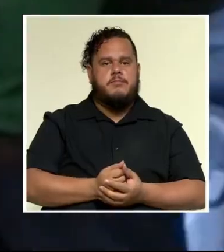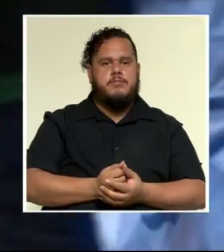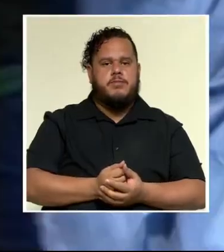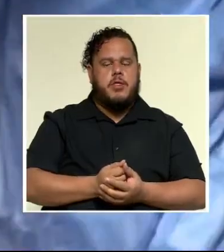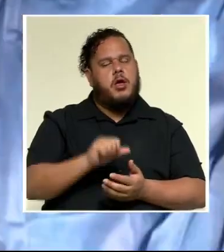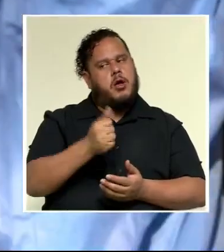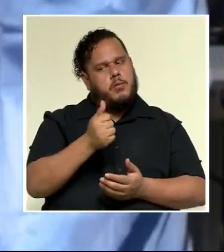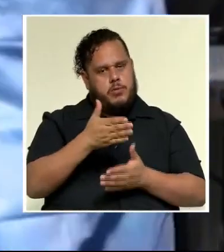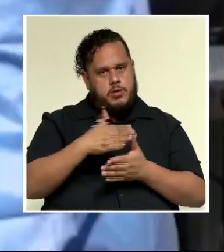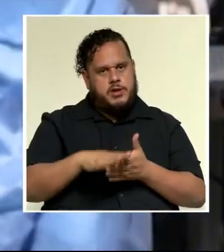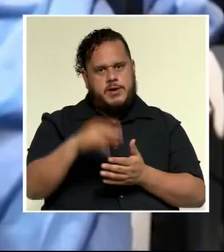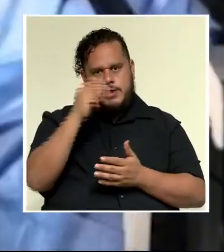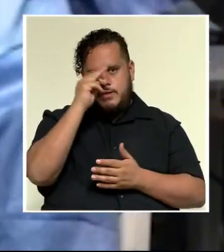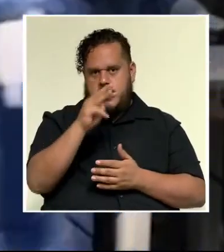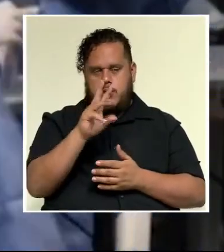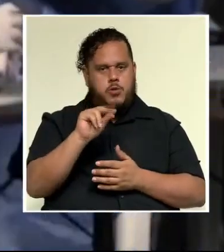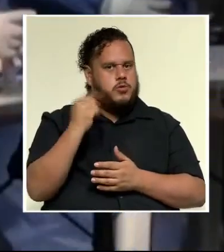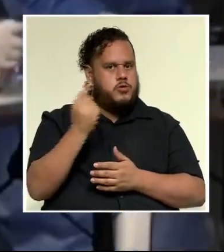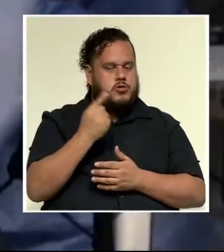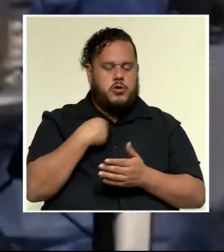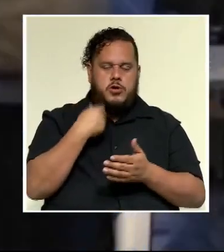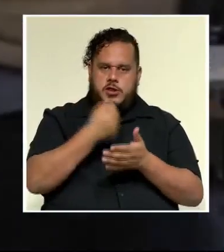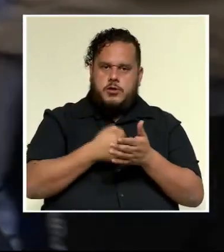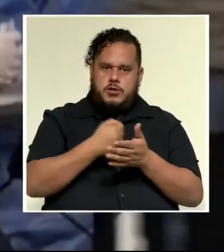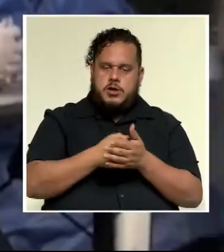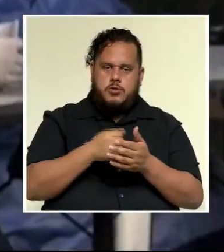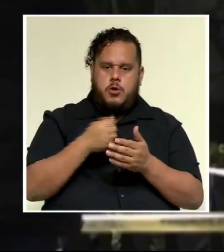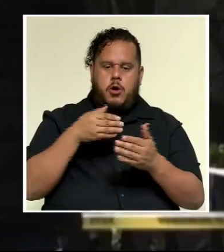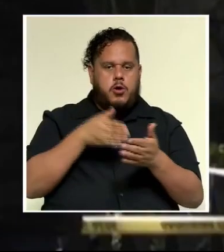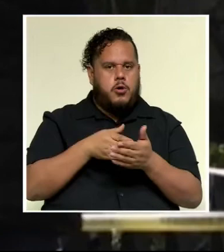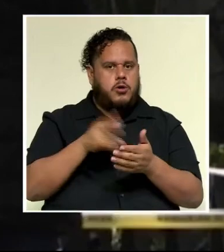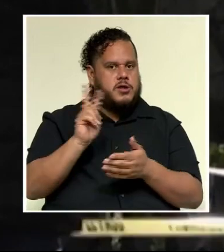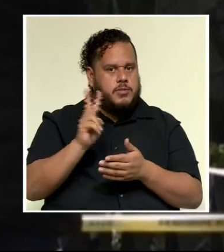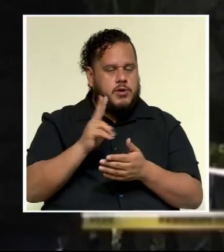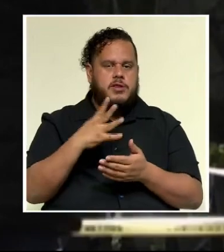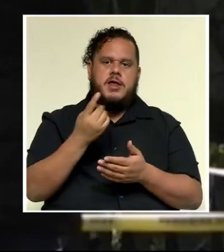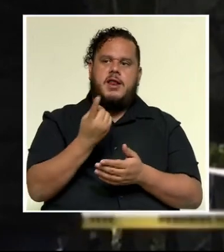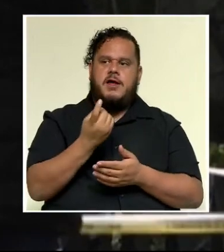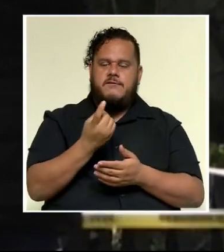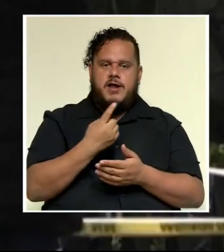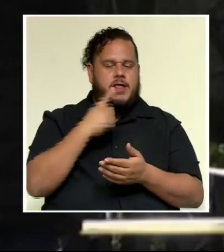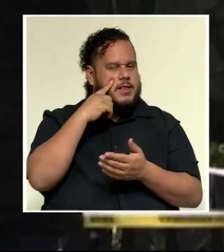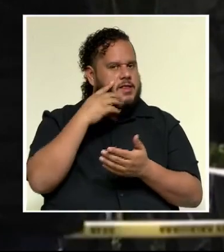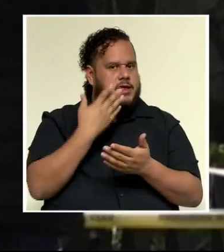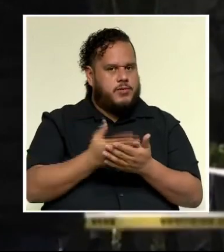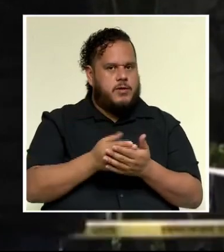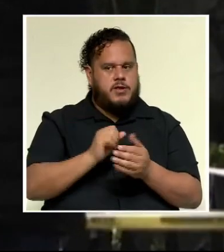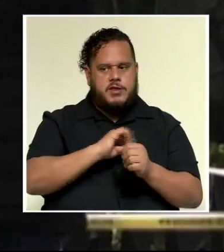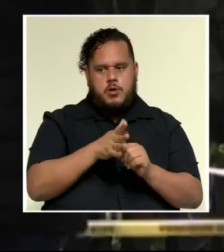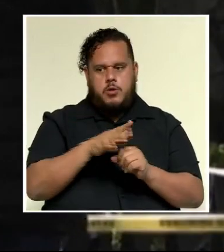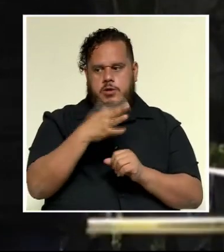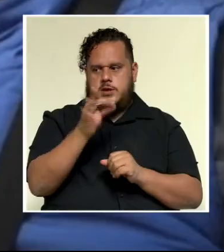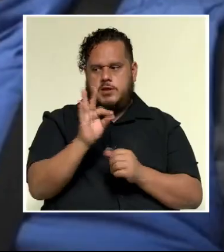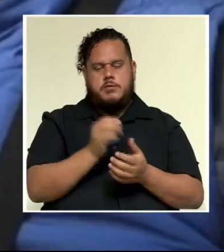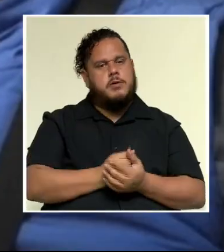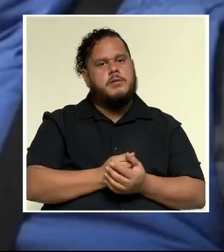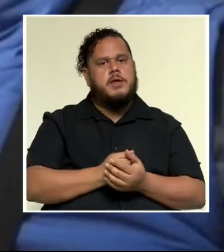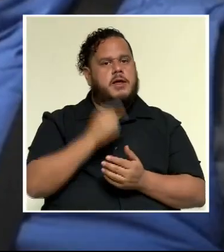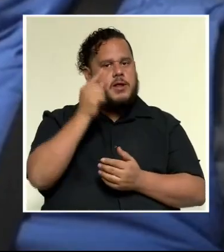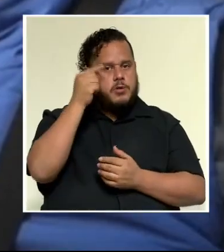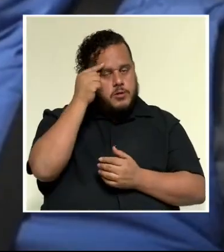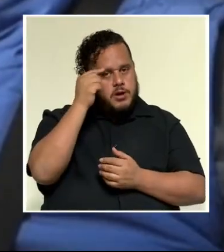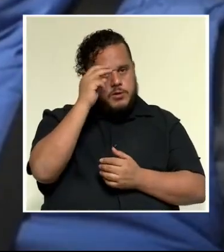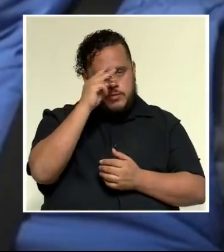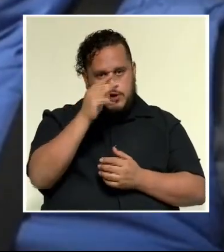otra parte, México no solo está luchando contra el virus, sino también contra la escasez de pruebas de detección de COVID-19. El gobierno